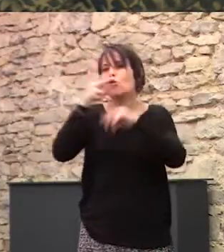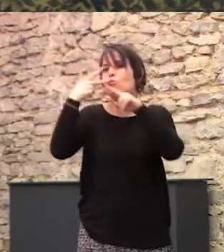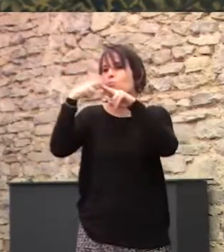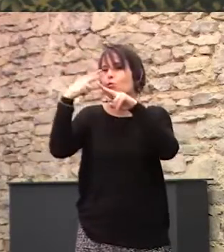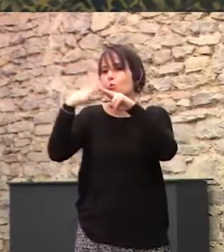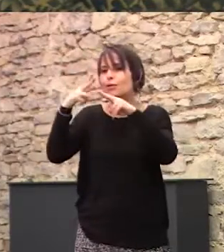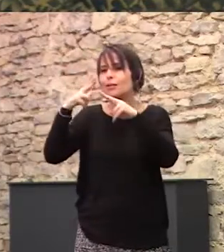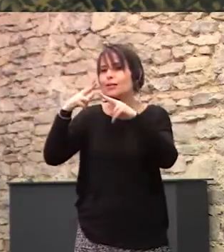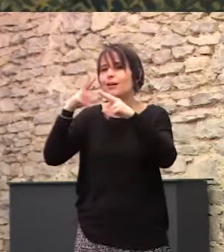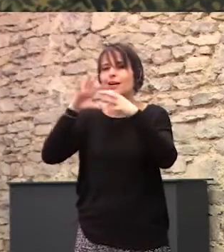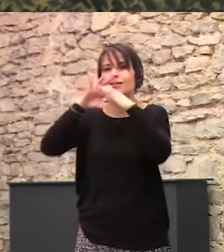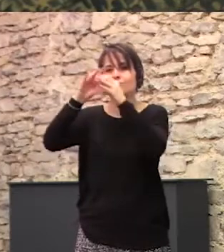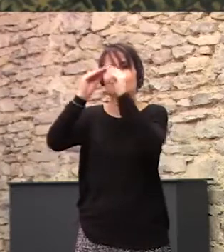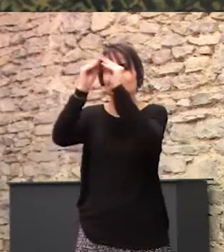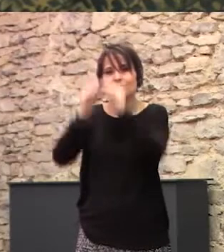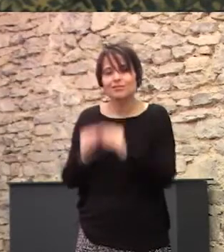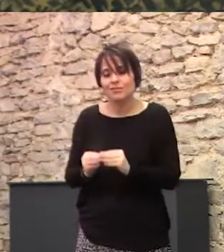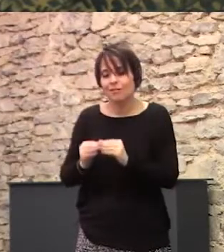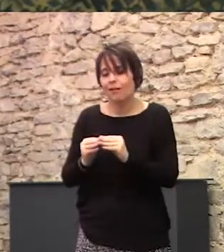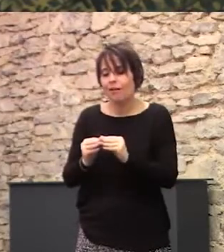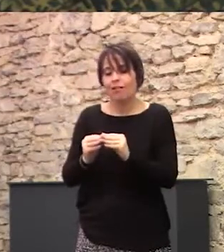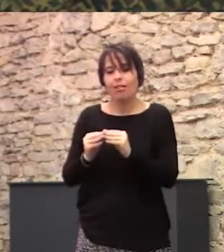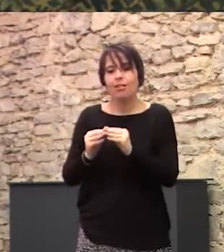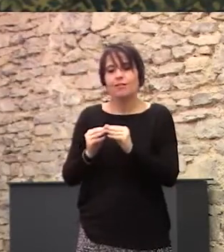que estar basado en intereses